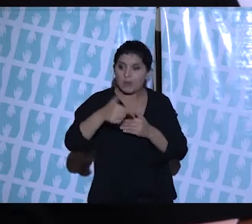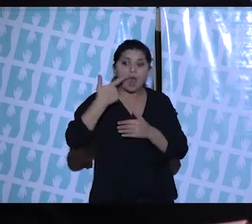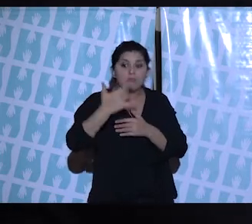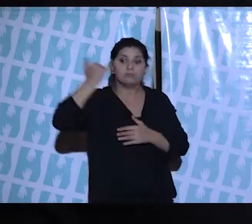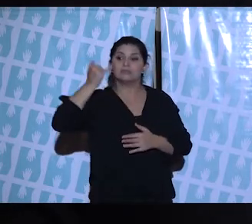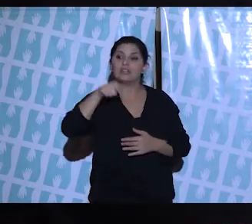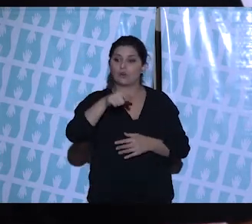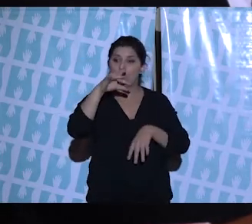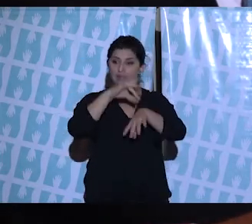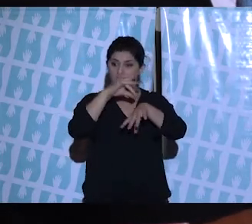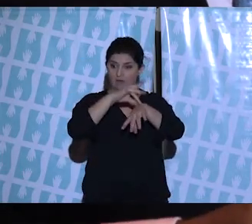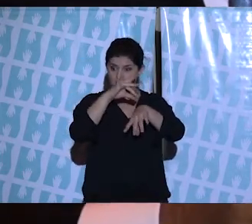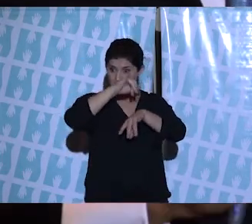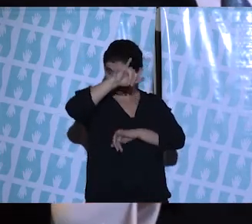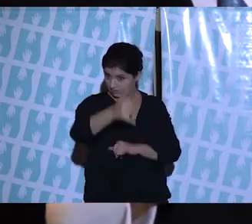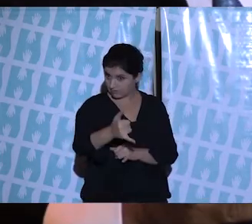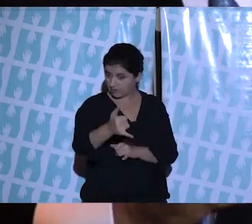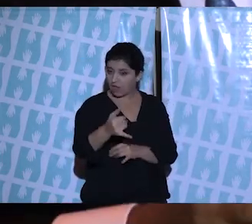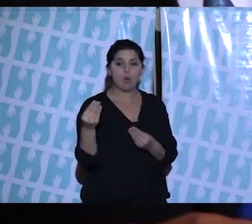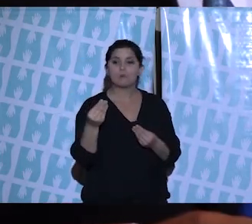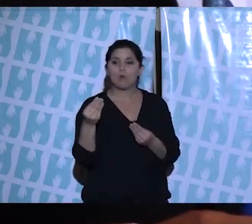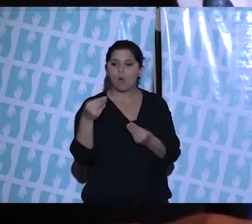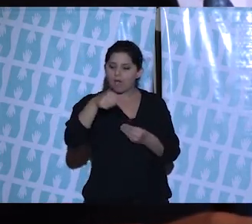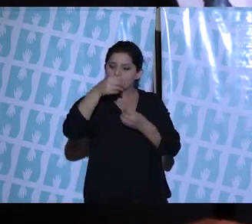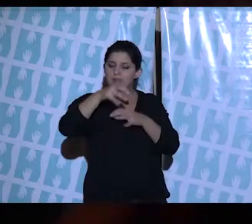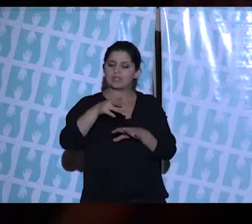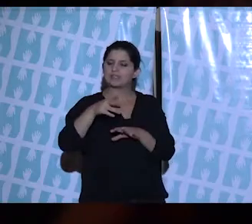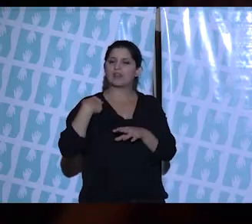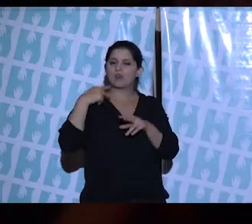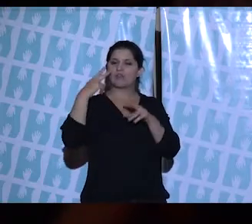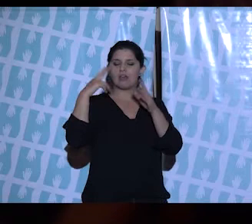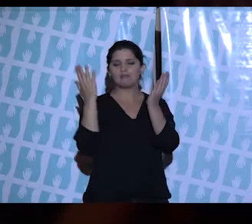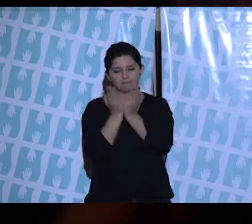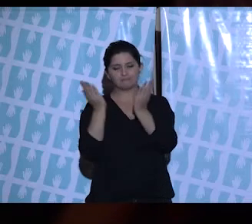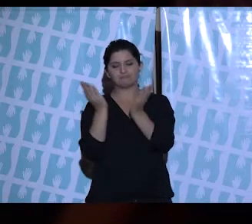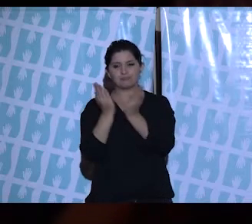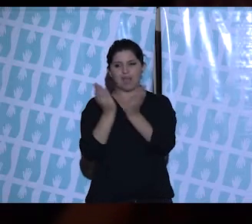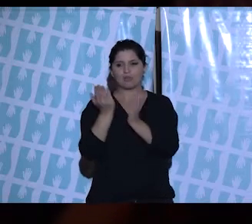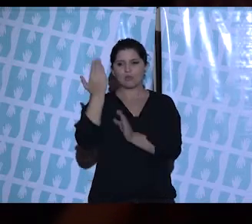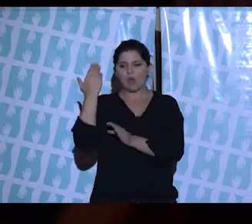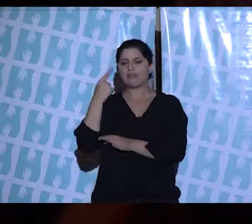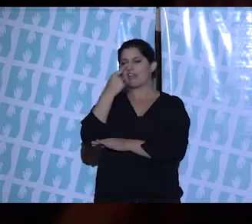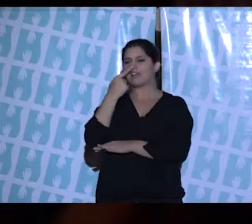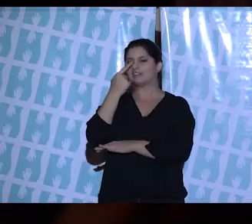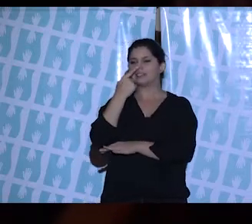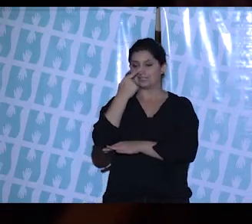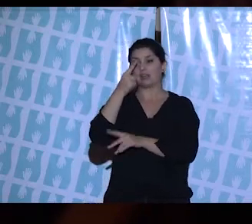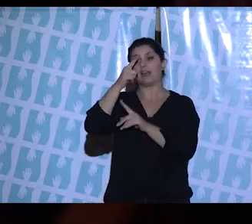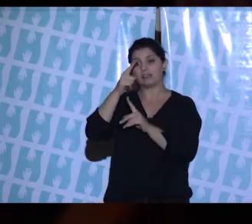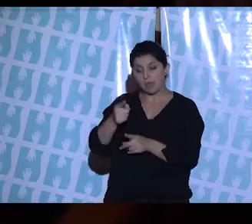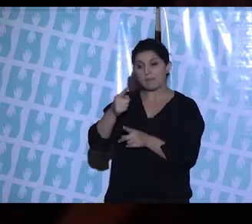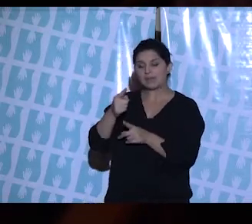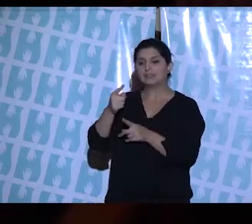tiene enfermedad de Parkinson se hicieron a partir de un estudio bastante interesante llevado a cabo también en